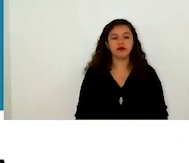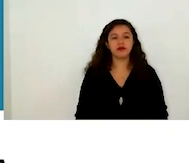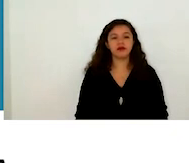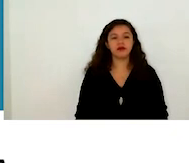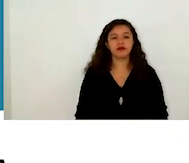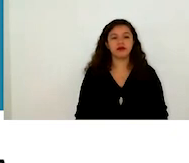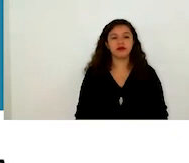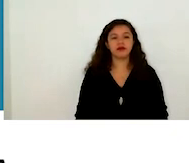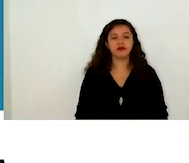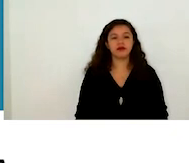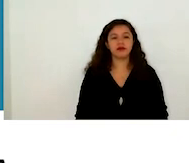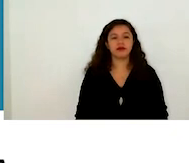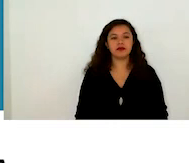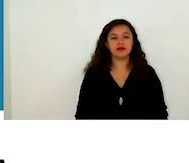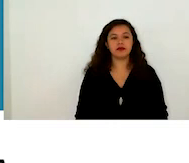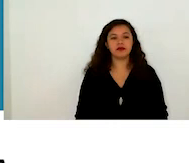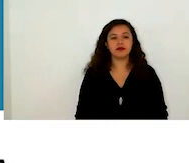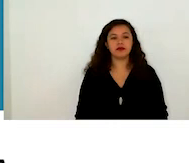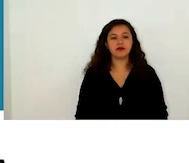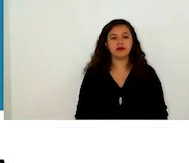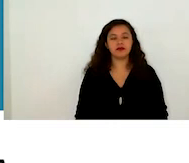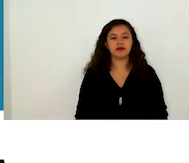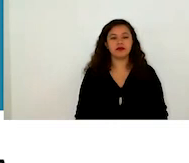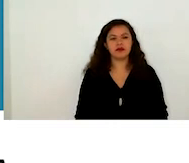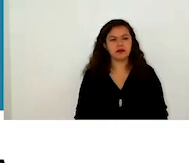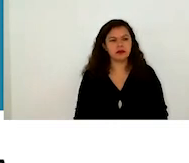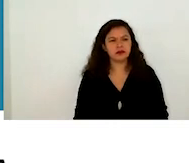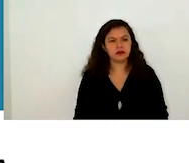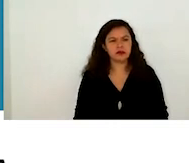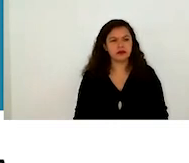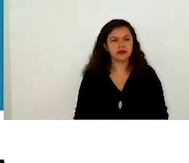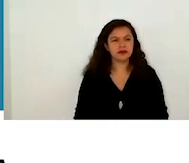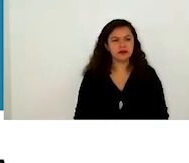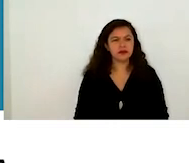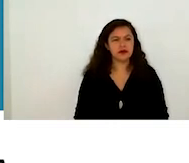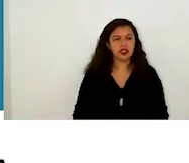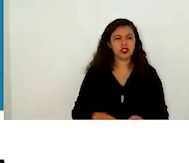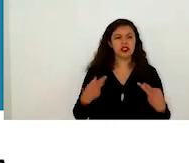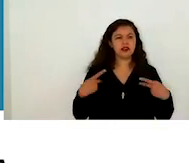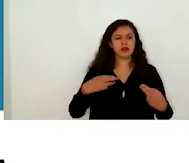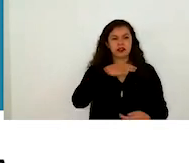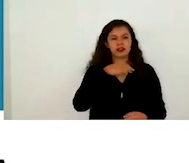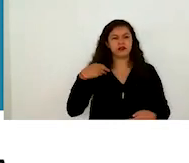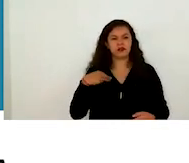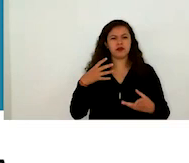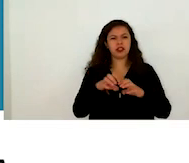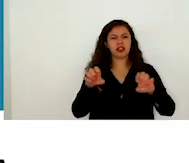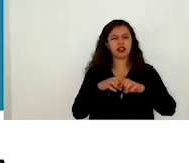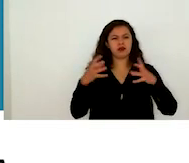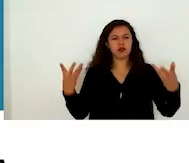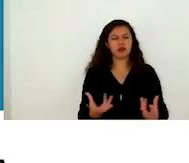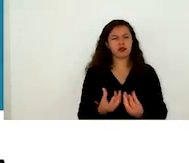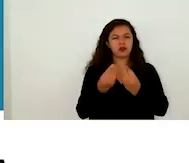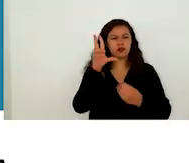qué hacer cuando hablaba de lo que haces cuando un integrante del equipo no jalan parejo perfecto manera para romper